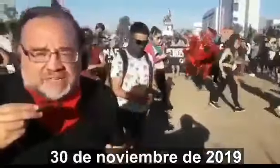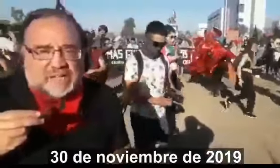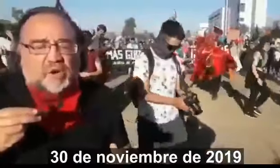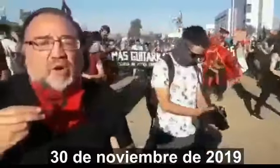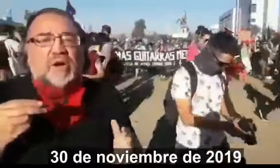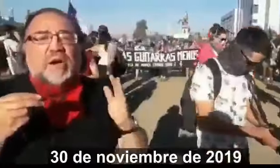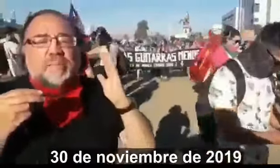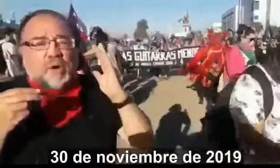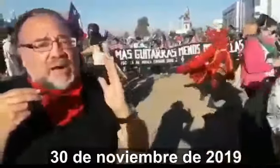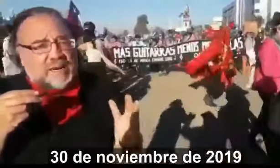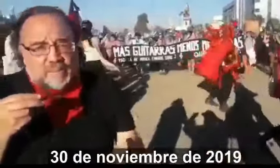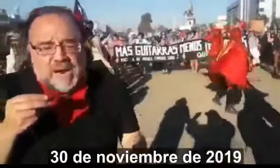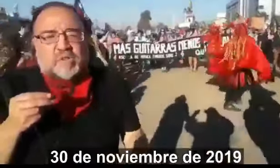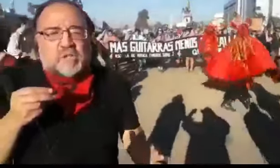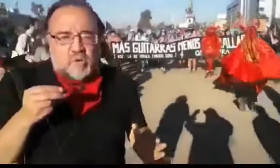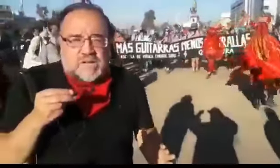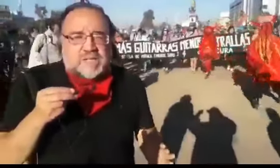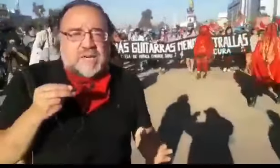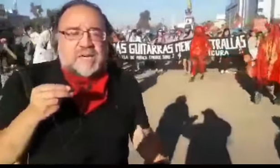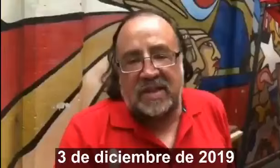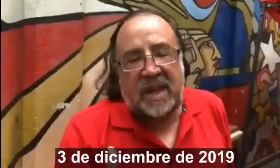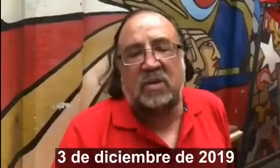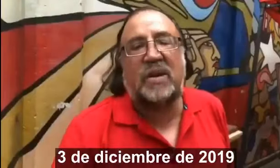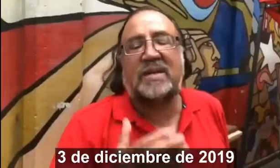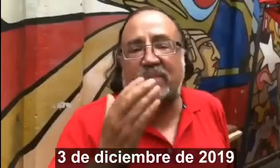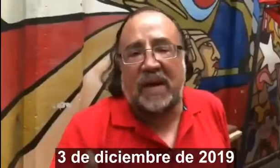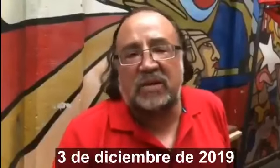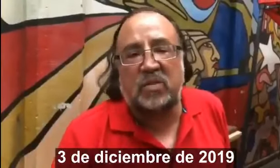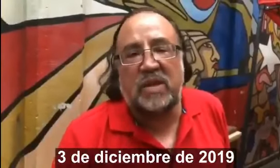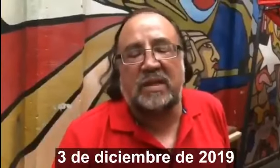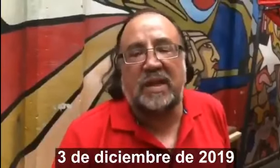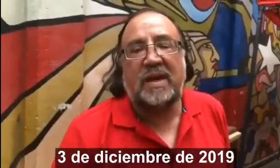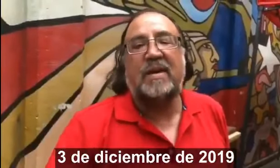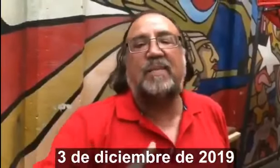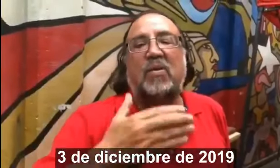Seguimos protestando por una asamblea constituyente. Necesidad de una asamblea constituyente.